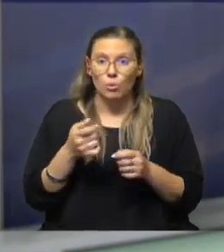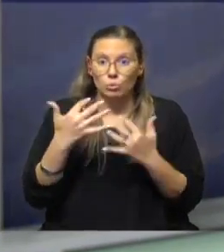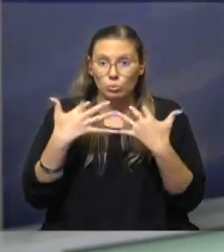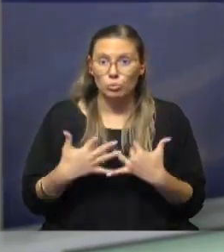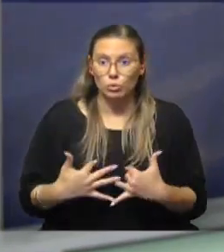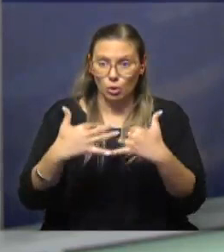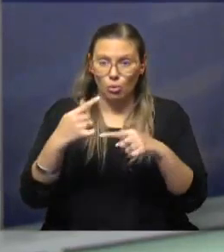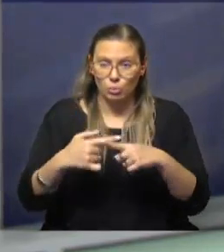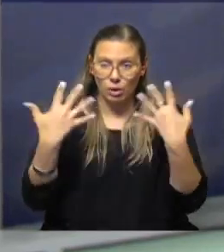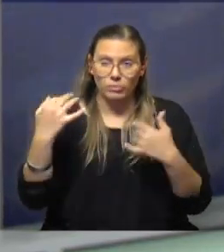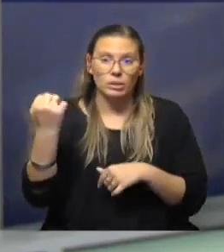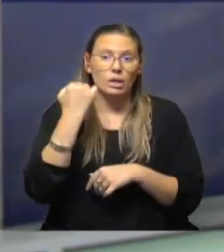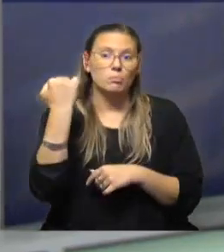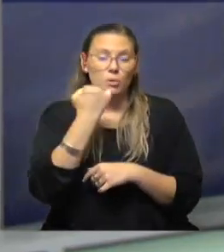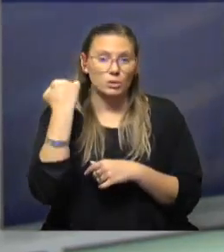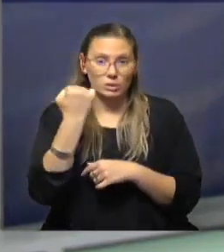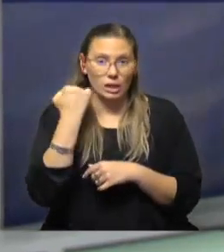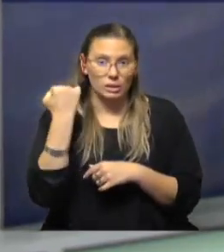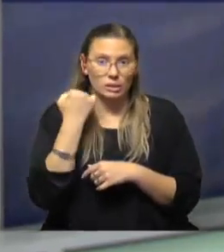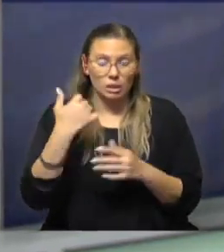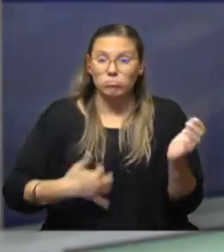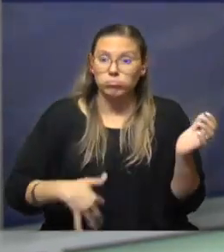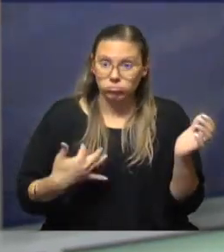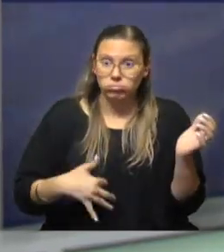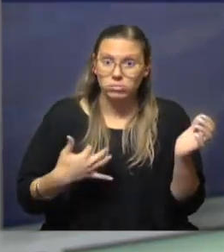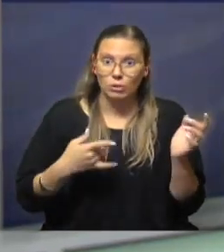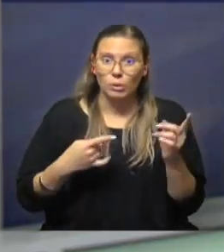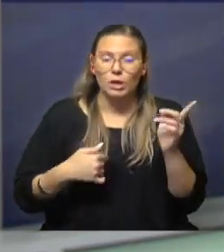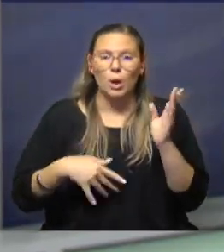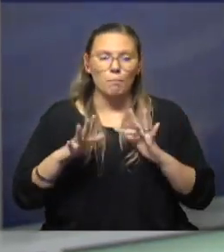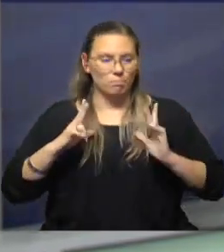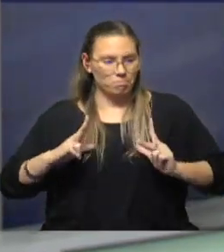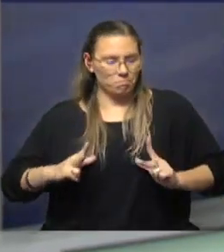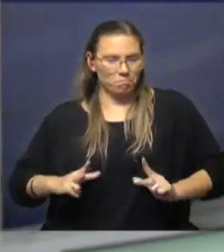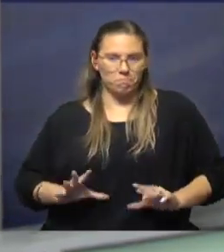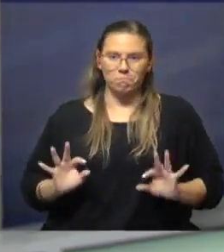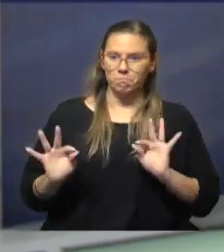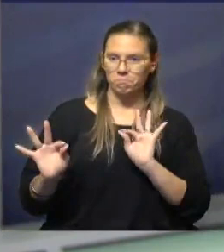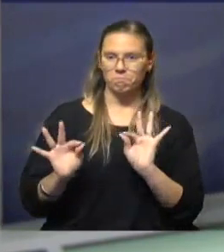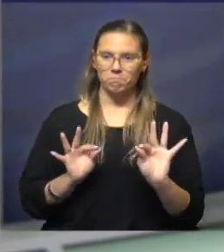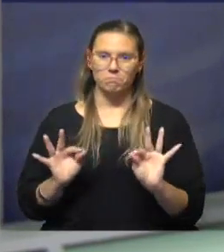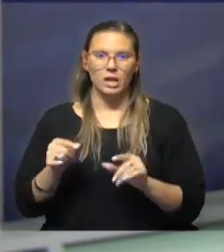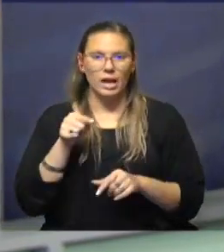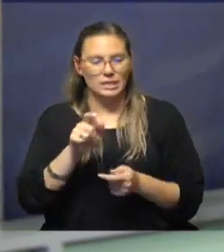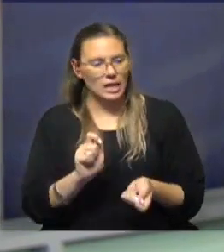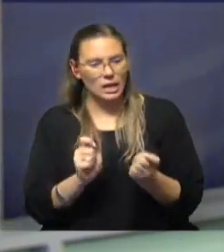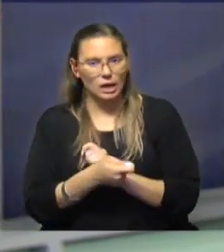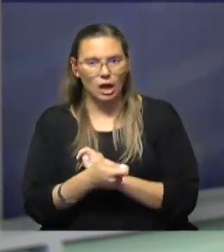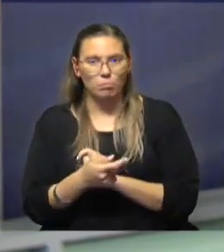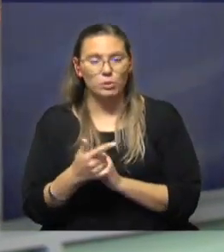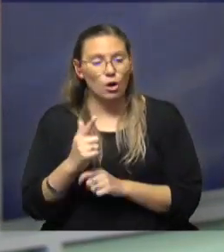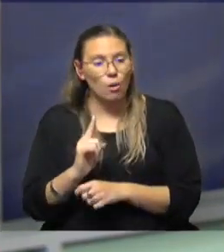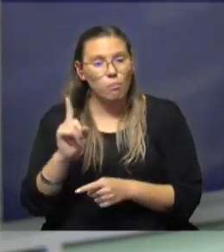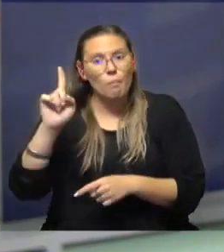en una fiesta muy importante, sí. En el cual tocaron y se tuvieron que vestir más pitucos que siempre. Y medio como que ese cambio terminó